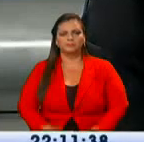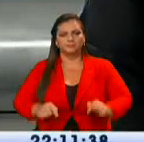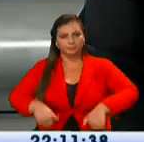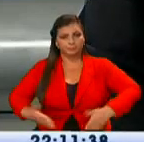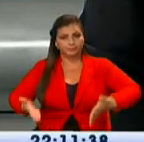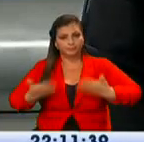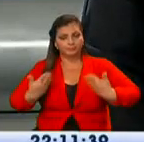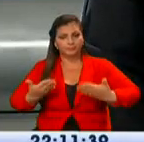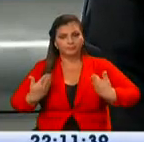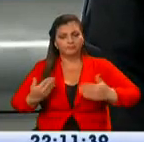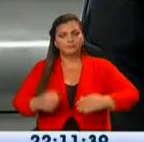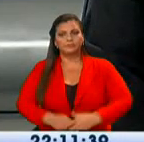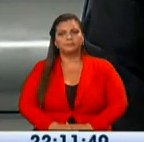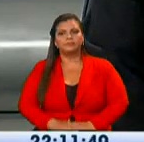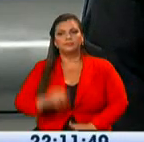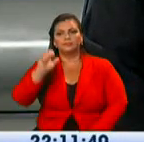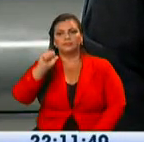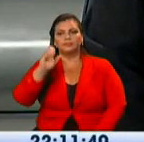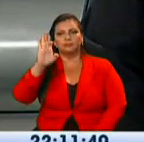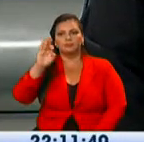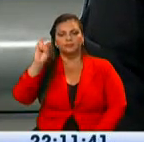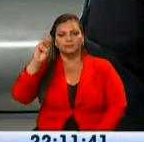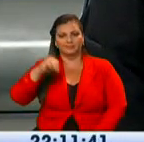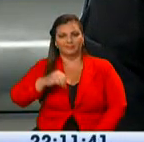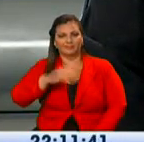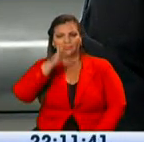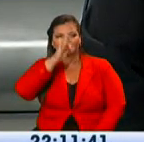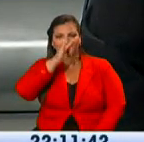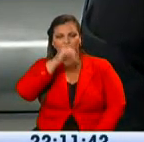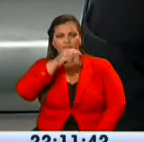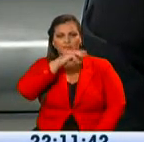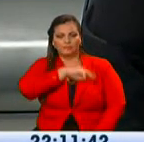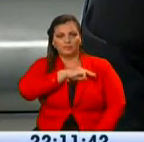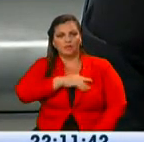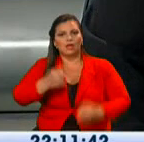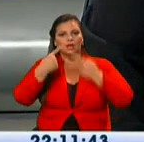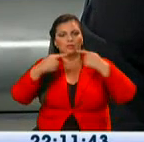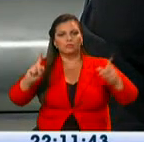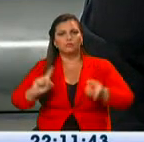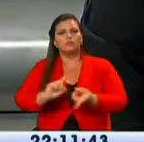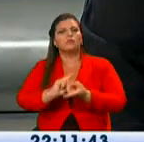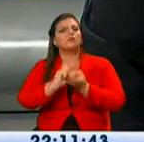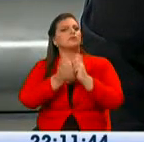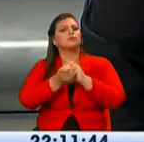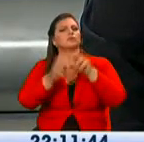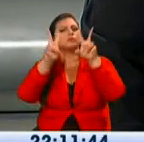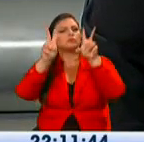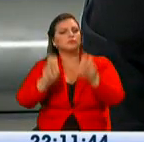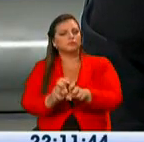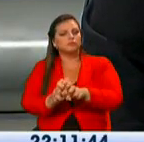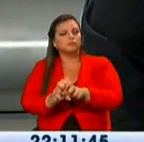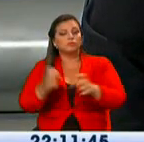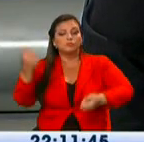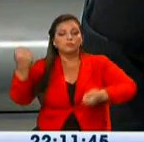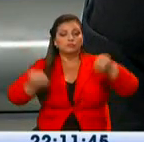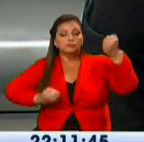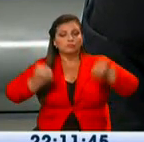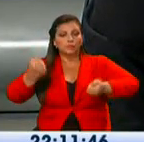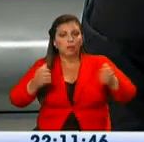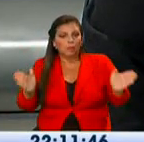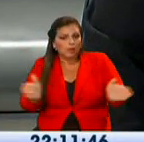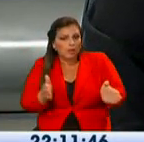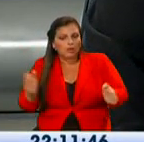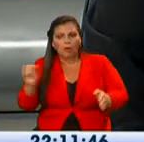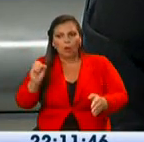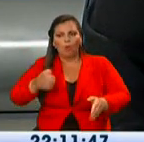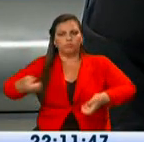Guayaquil, la Autoridad de Tránsito Municipal ATM anunció cambios en los límites de velocidad para los vehículos livianos y pesados que utilizan la